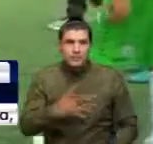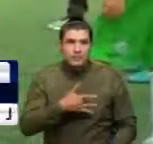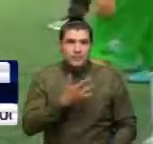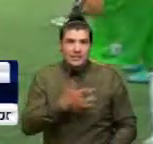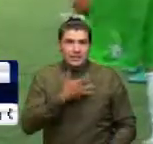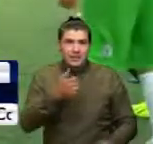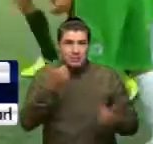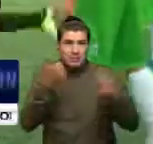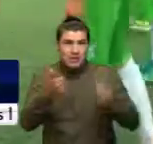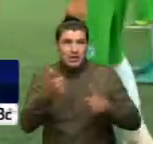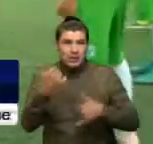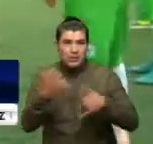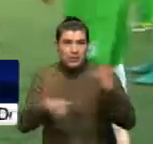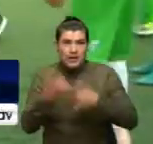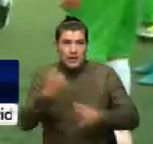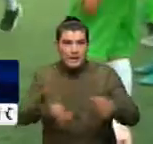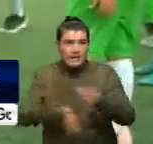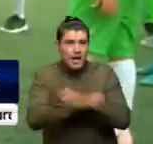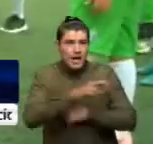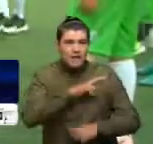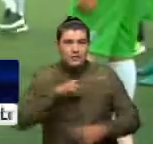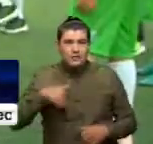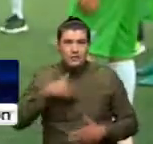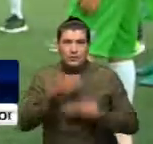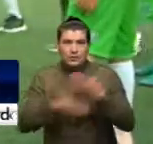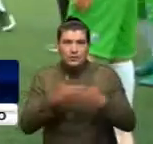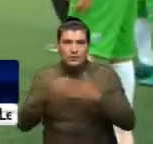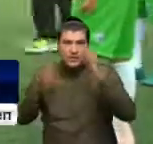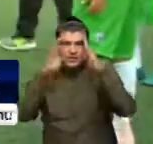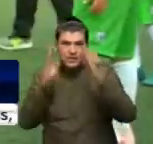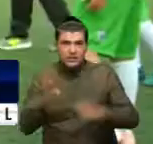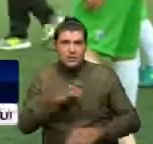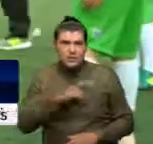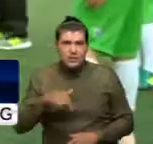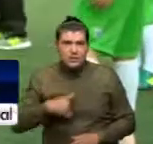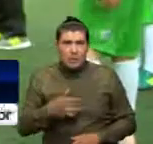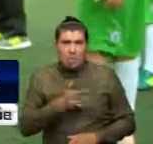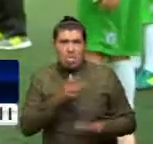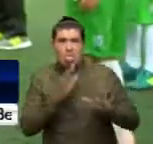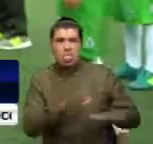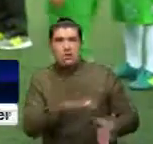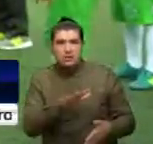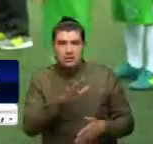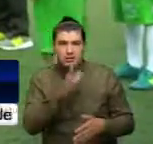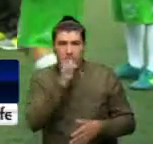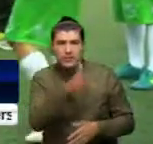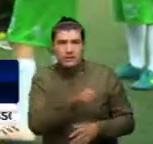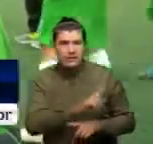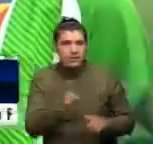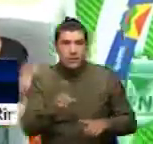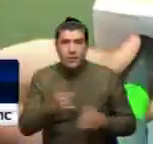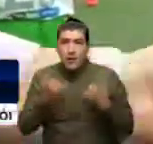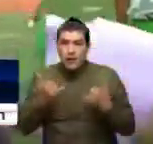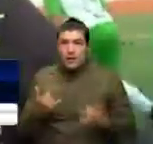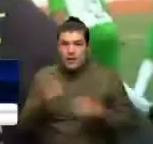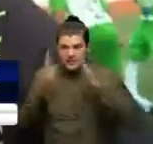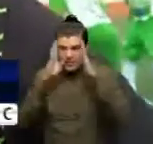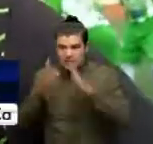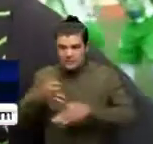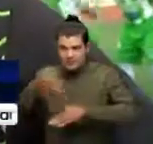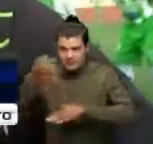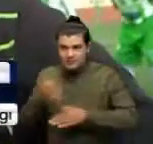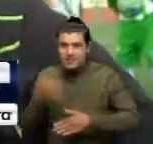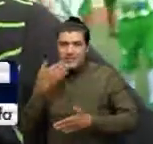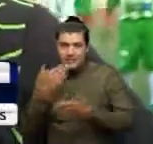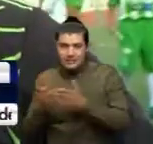que estuvimos muy atentos que no nos relajamos a ningún segundo que por eso gracias a dios claro y